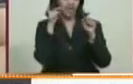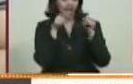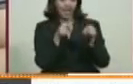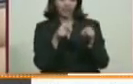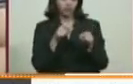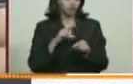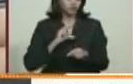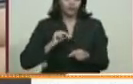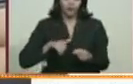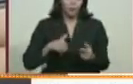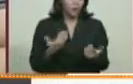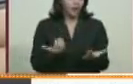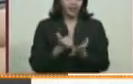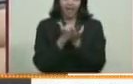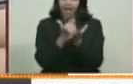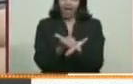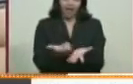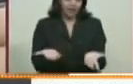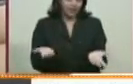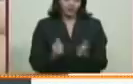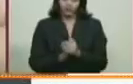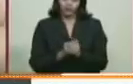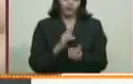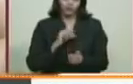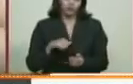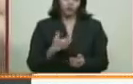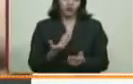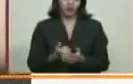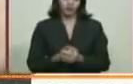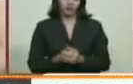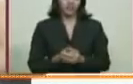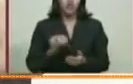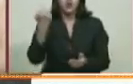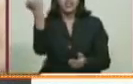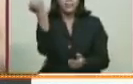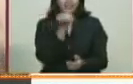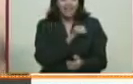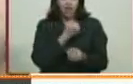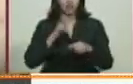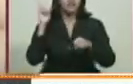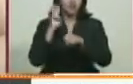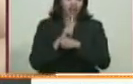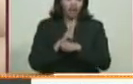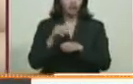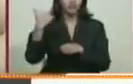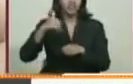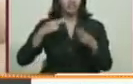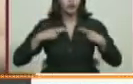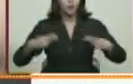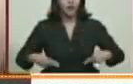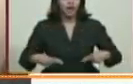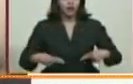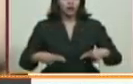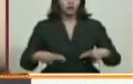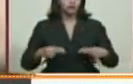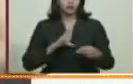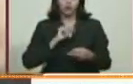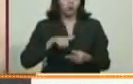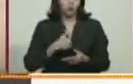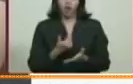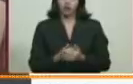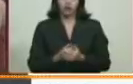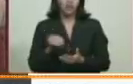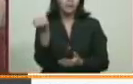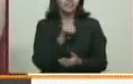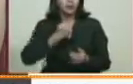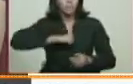vamos a decir así, un beneficio de la Comisión para la Justicia y la Verdad. Los que mataron, los que violaron derechos humanos a civiles tampoco, los que mataron policías